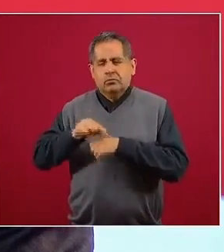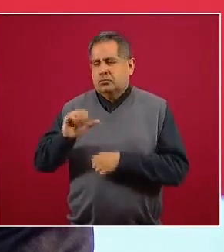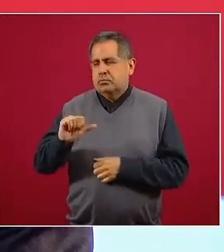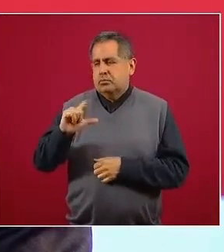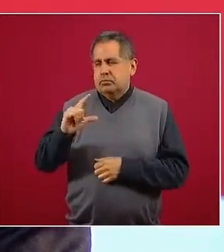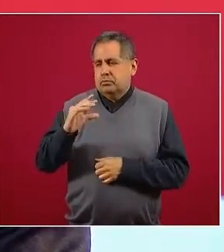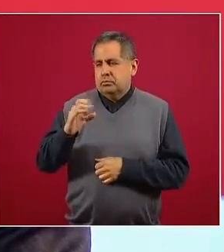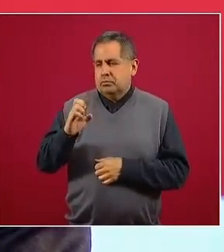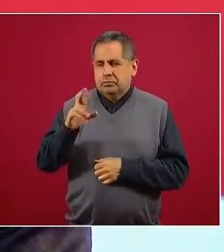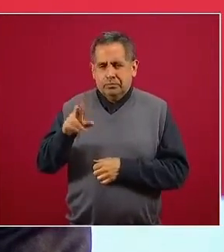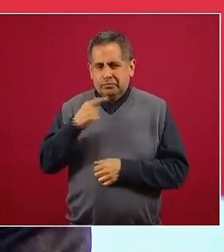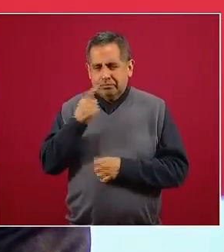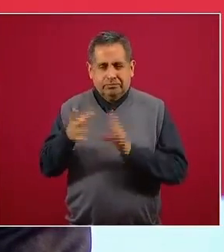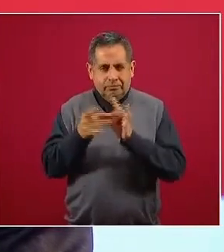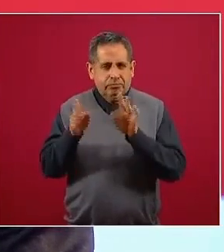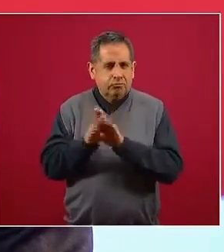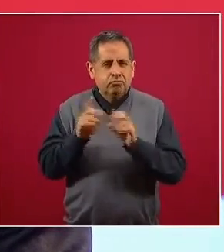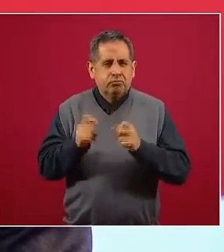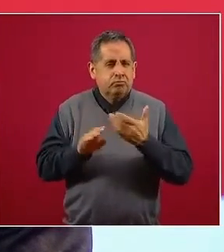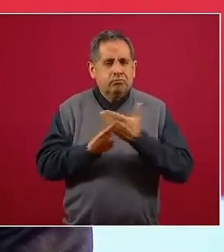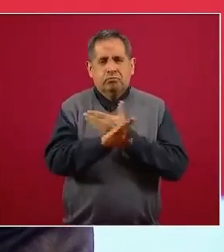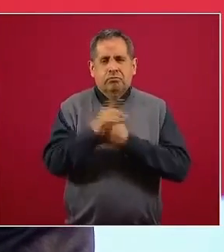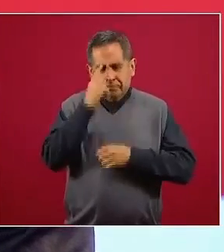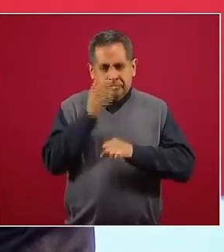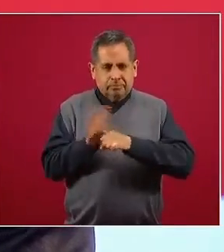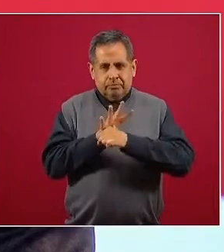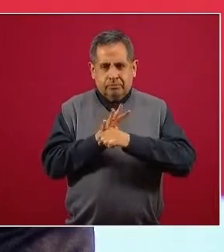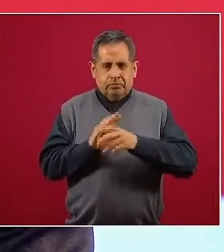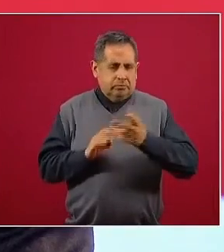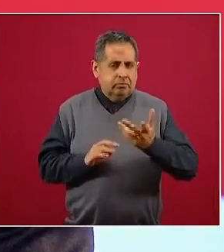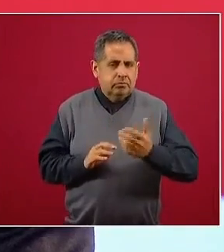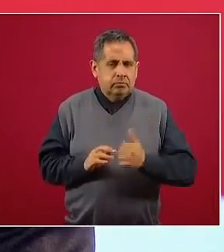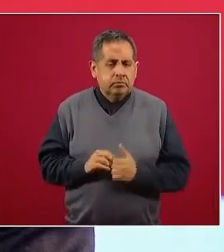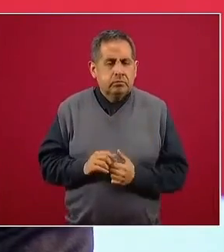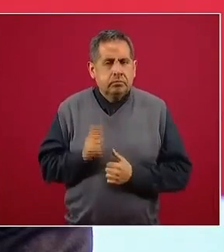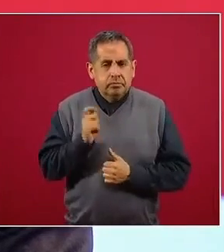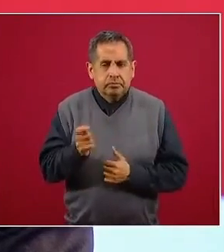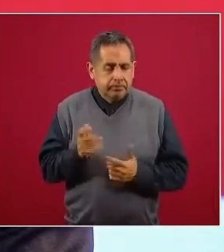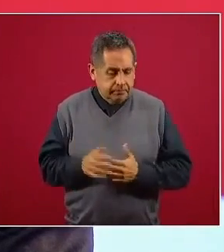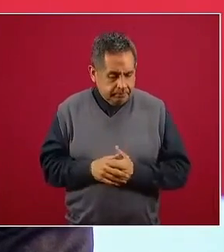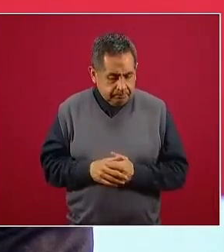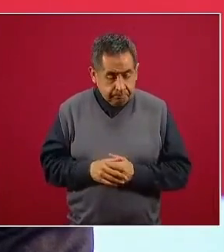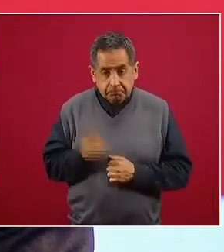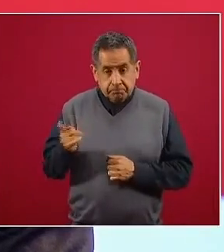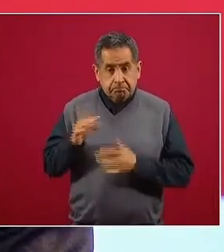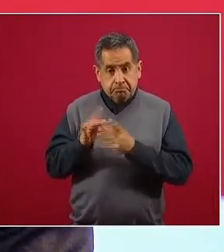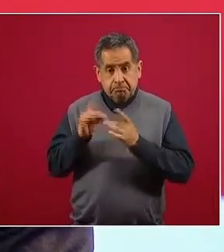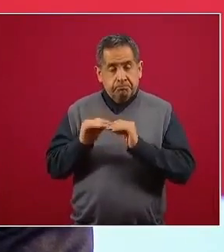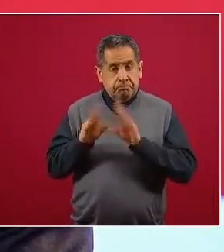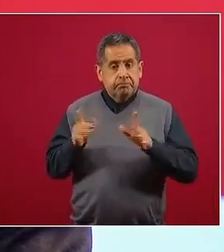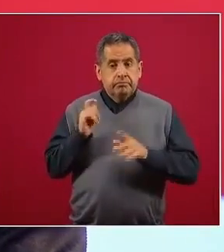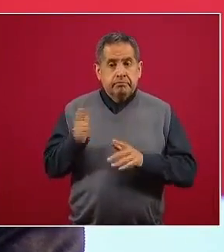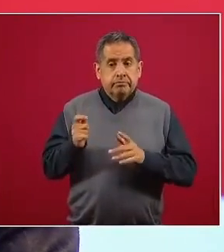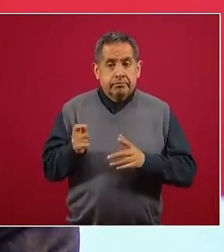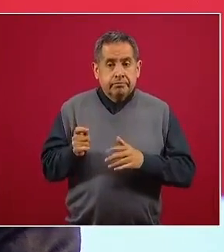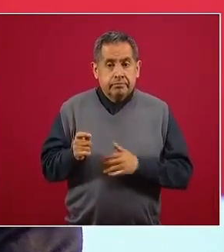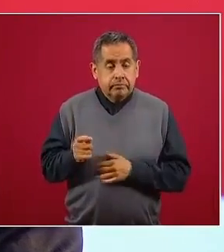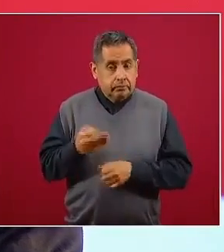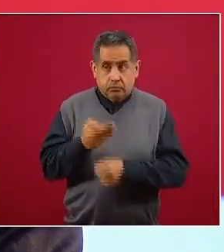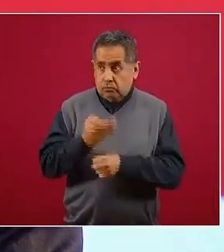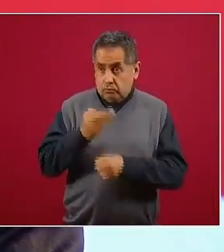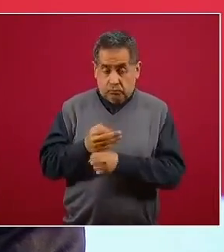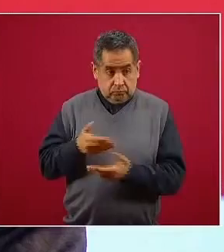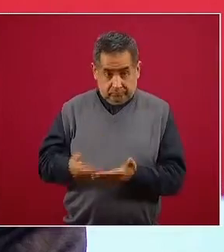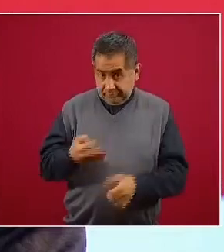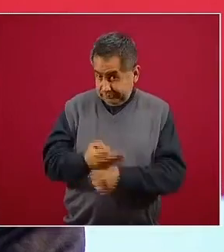ya varias veces cómo funciona la inmunidad contra el COVID y ha comentado que hasta el